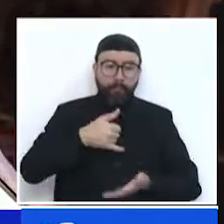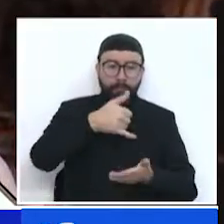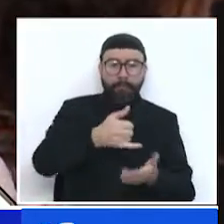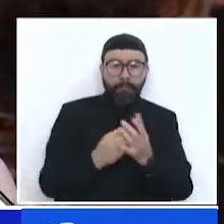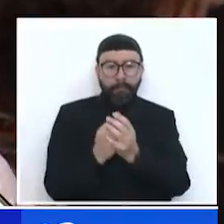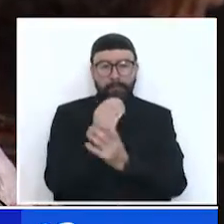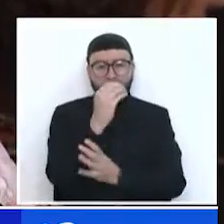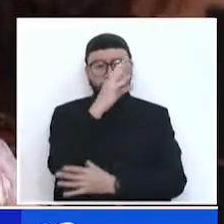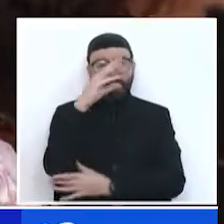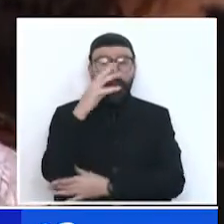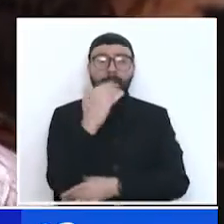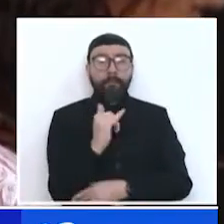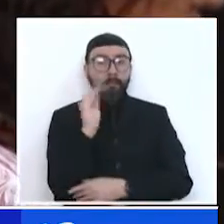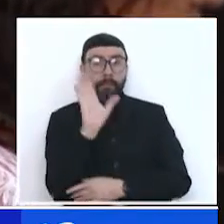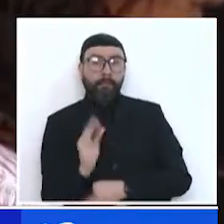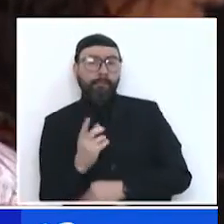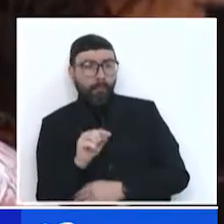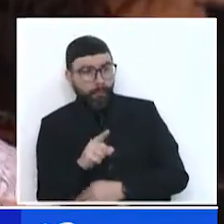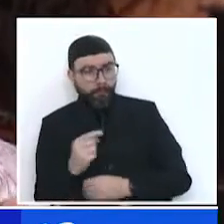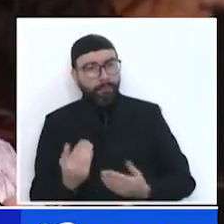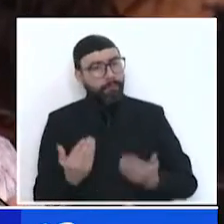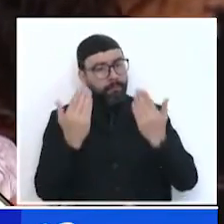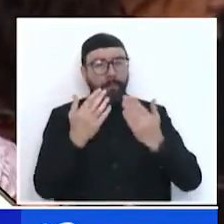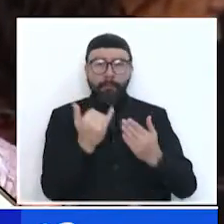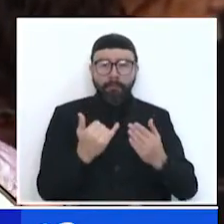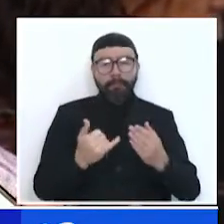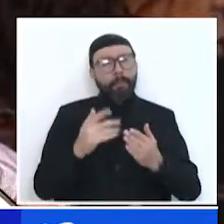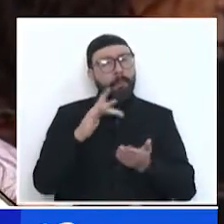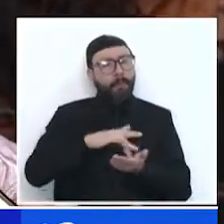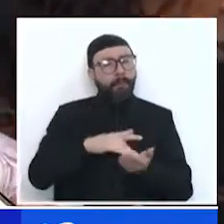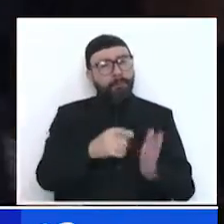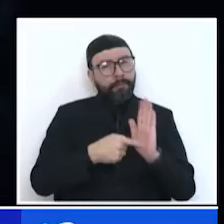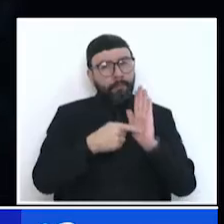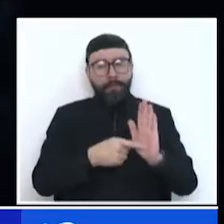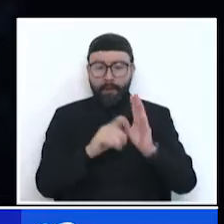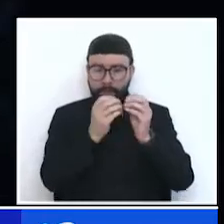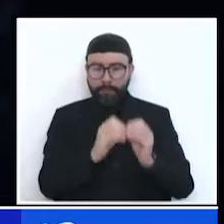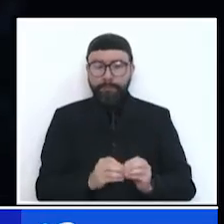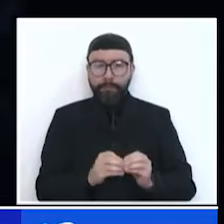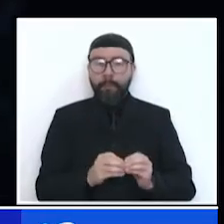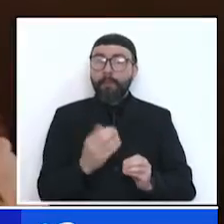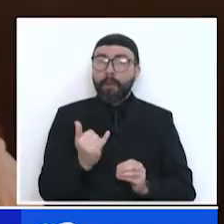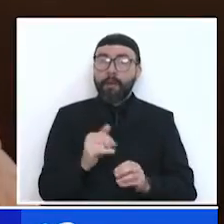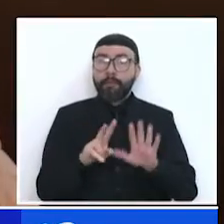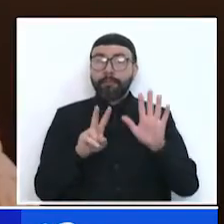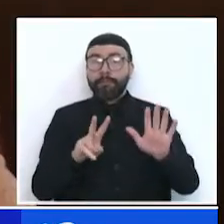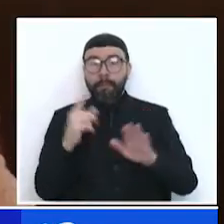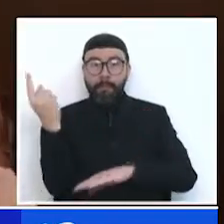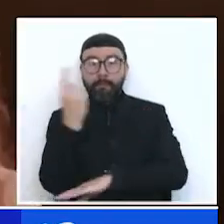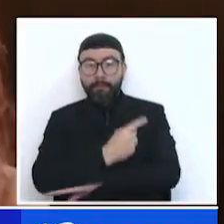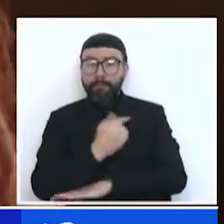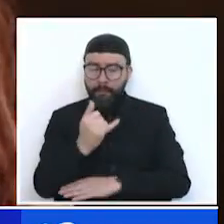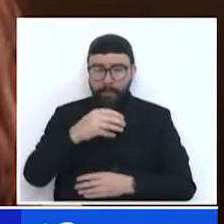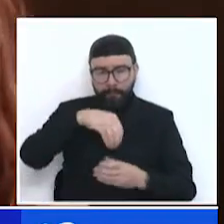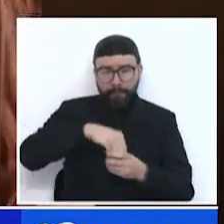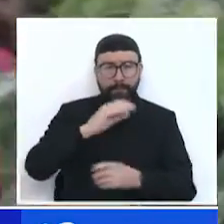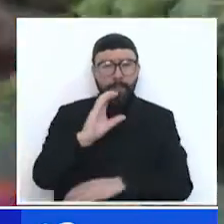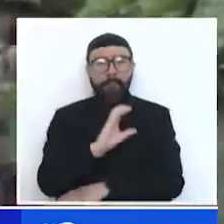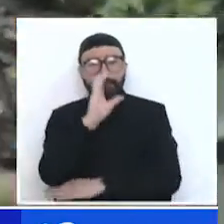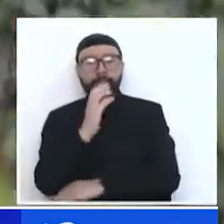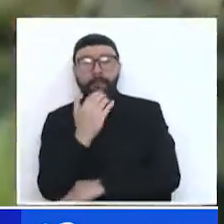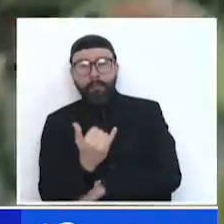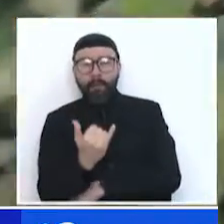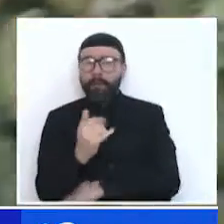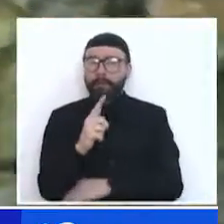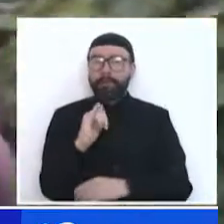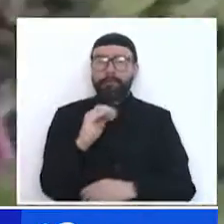Quindío y una oferta amplia de talleres de realización y formación. Durante 7 días se proyectarán largometrajes colombianos de ficción y documental